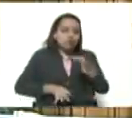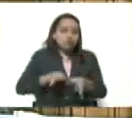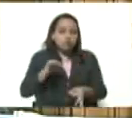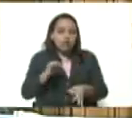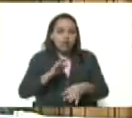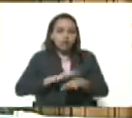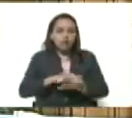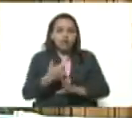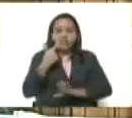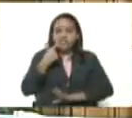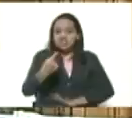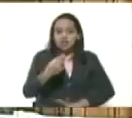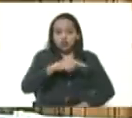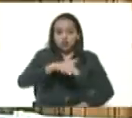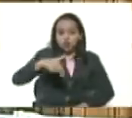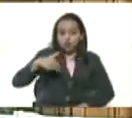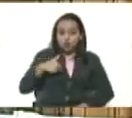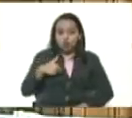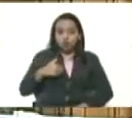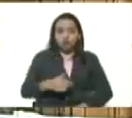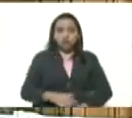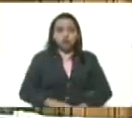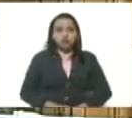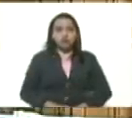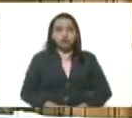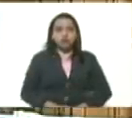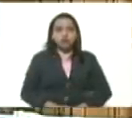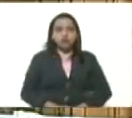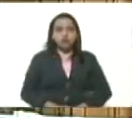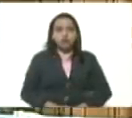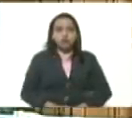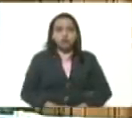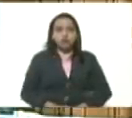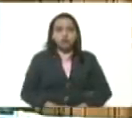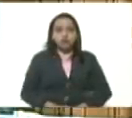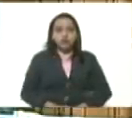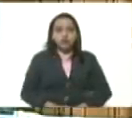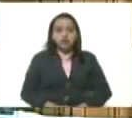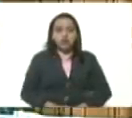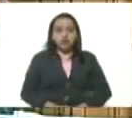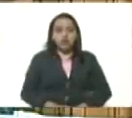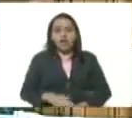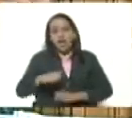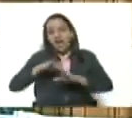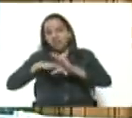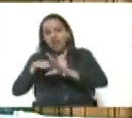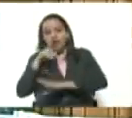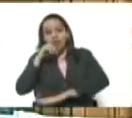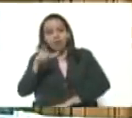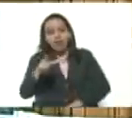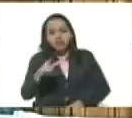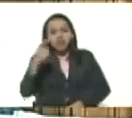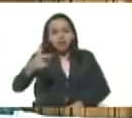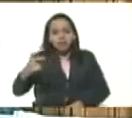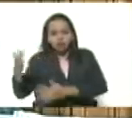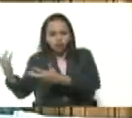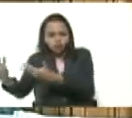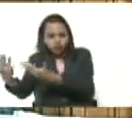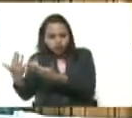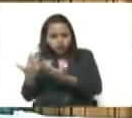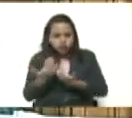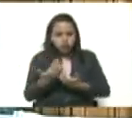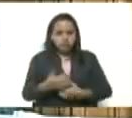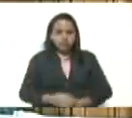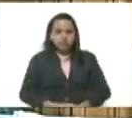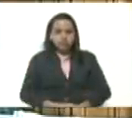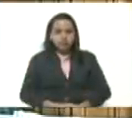de que supuestamente nosotros hemos mal hablado de los migrantes,